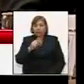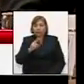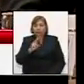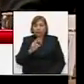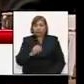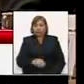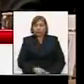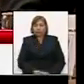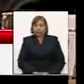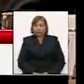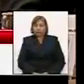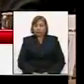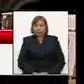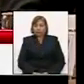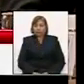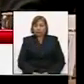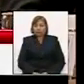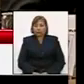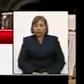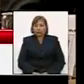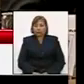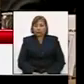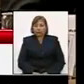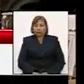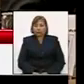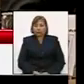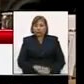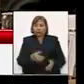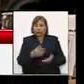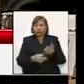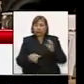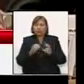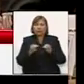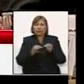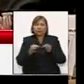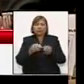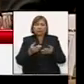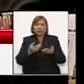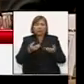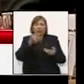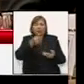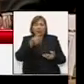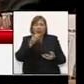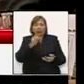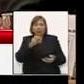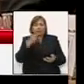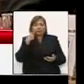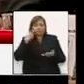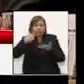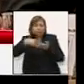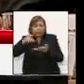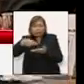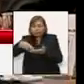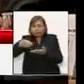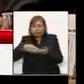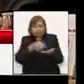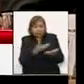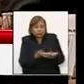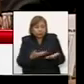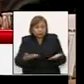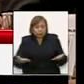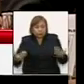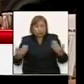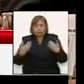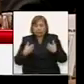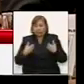Usted, ¿qué cosa? A ver, escríbanos qué cosa es ser jefe operativo. Es el encargado de verificar que todos los equipos tengan sus